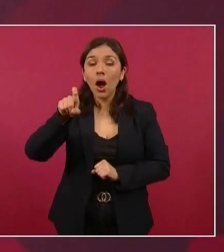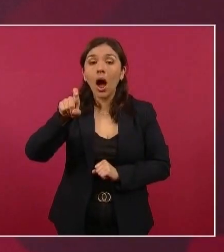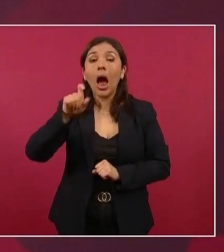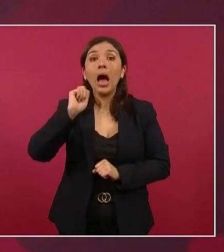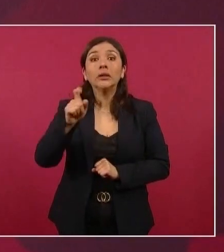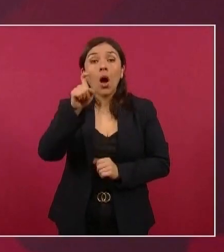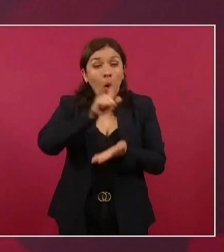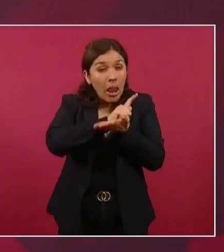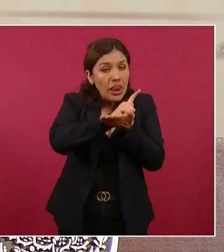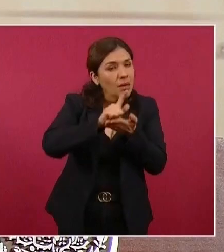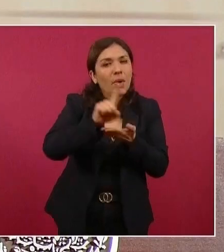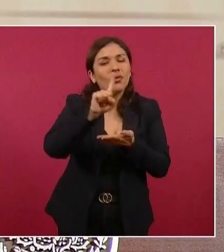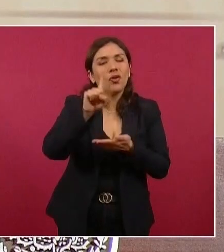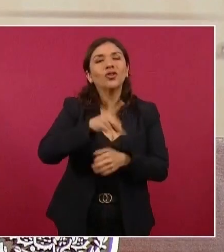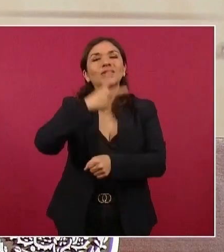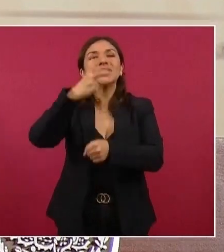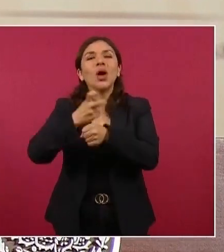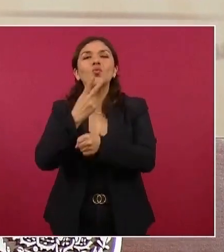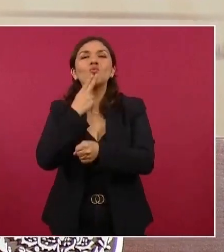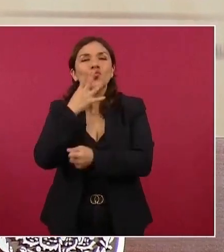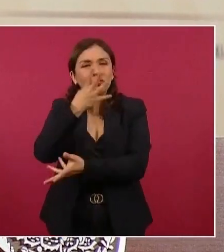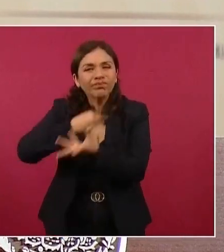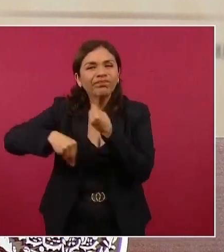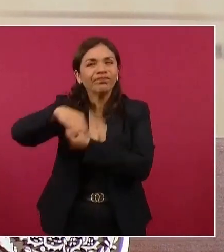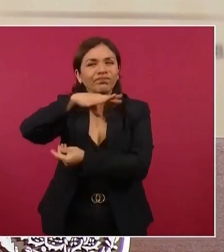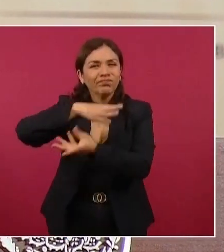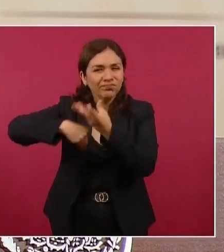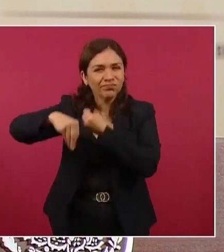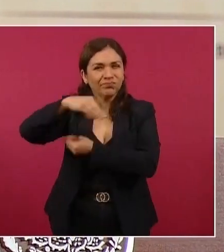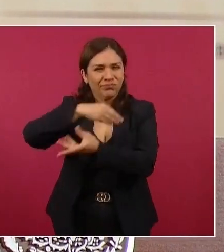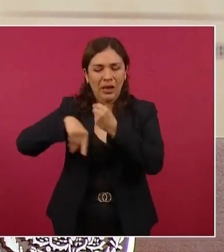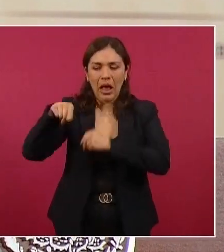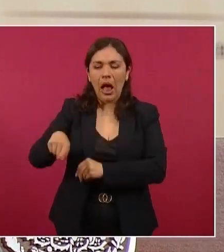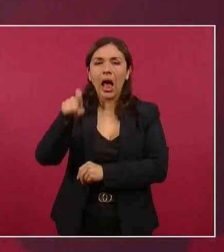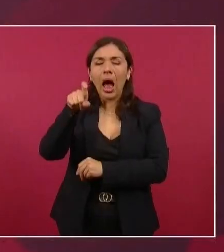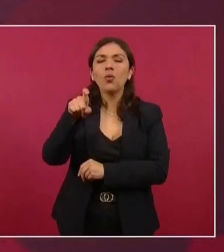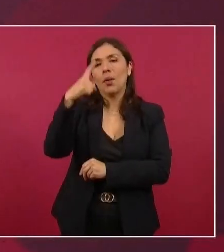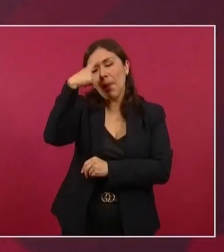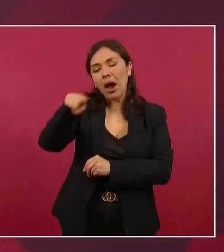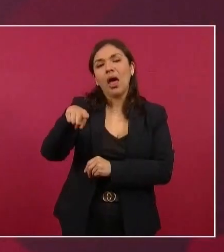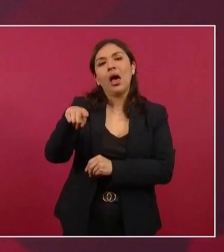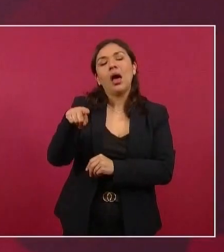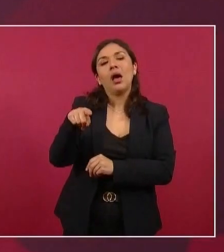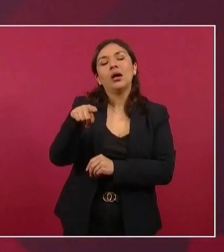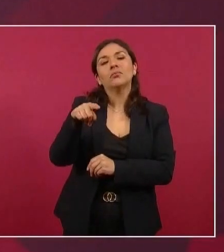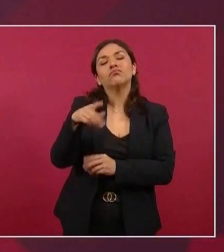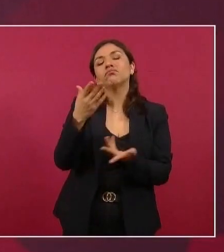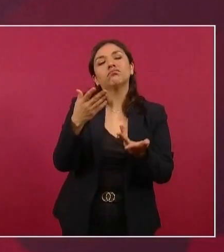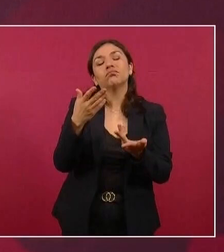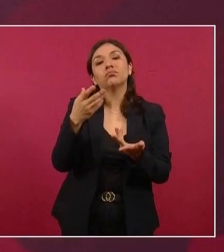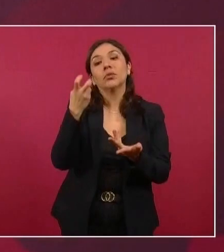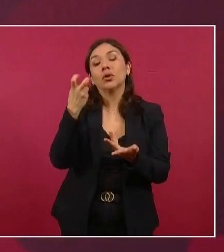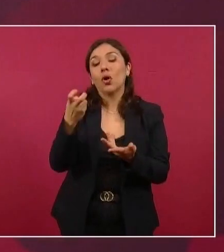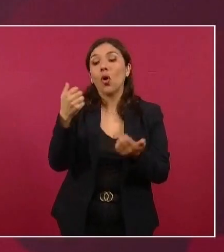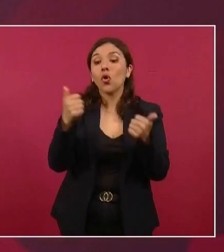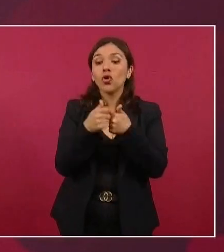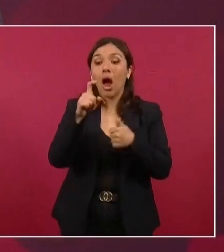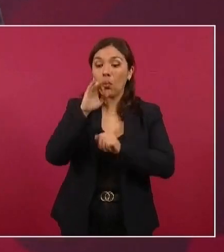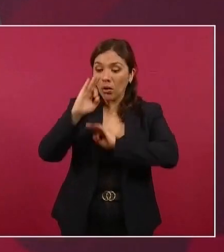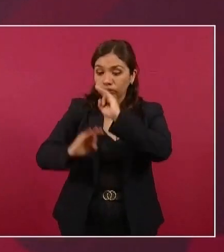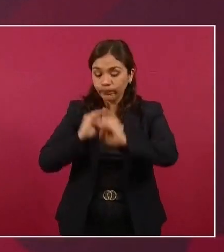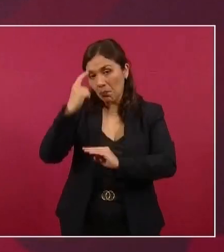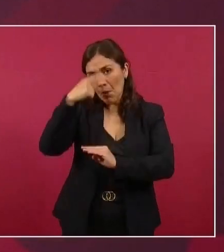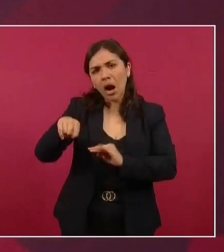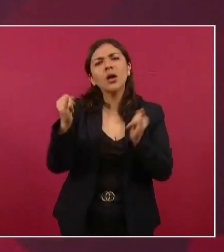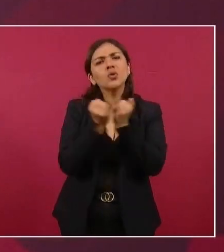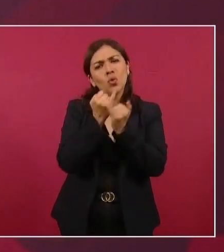reciclada y de tratamiento del agua, incluso hasta para la